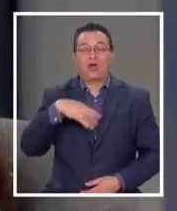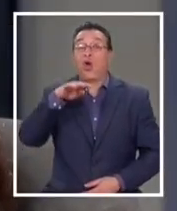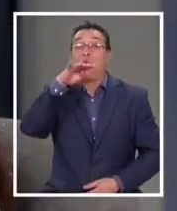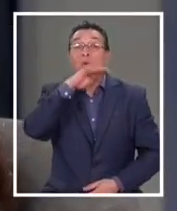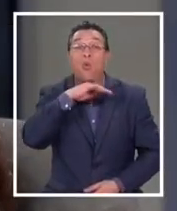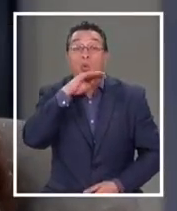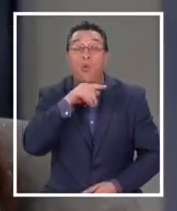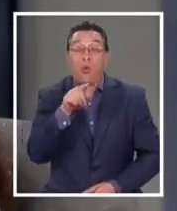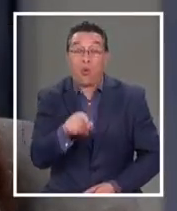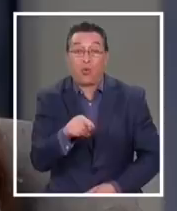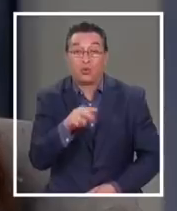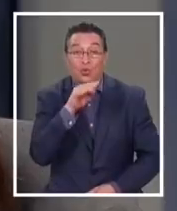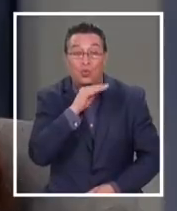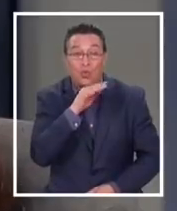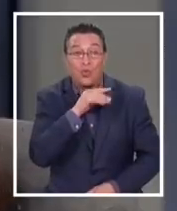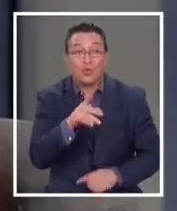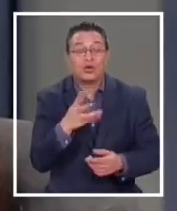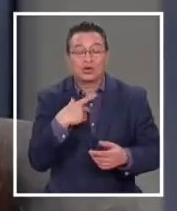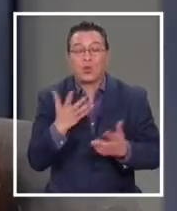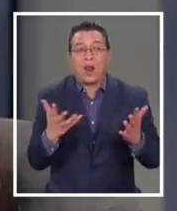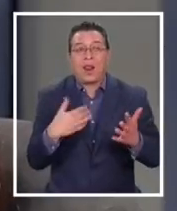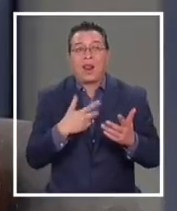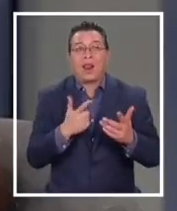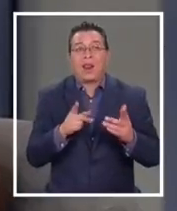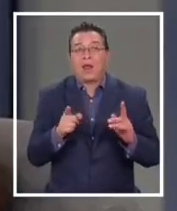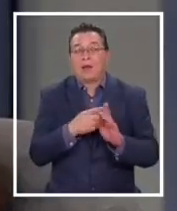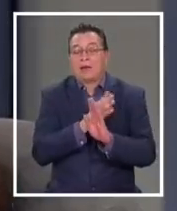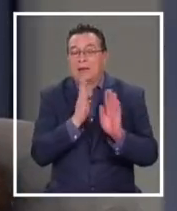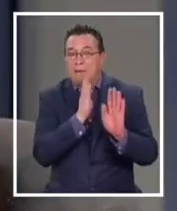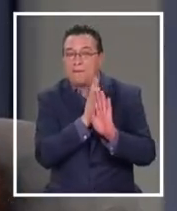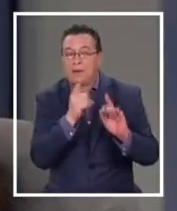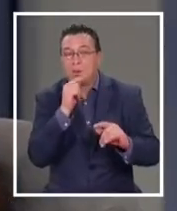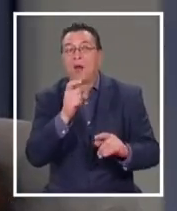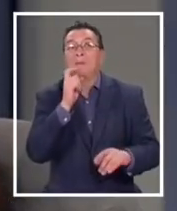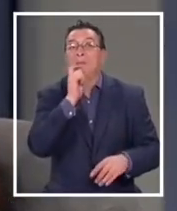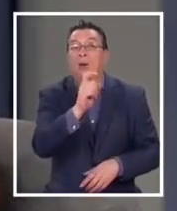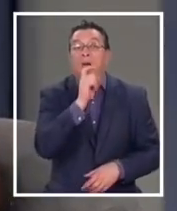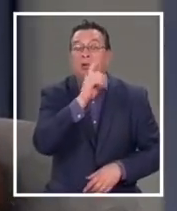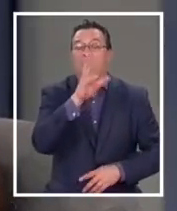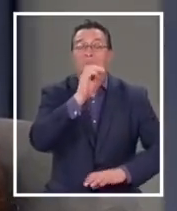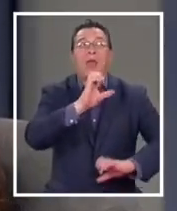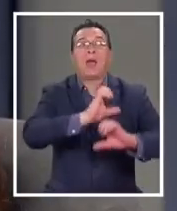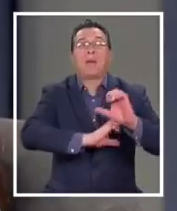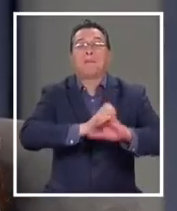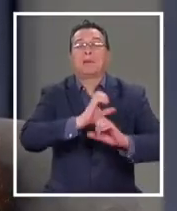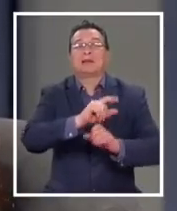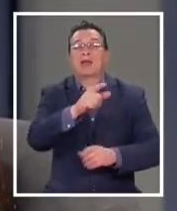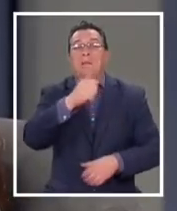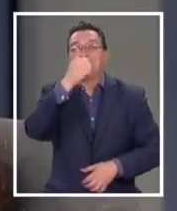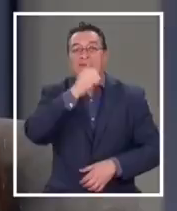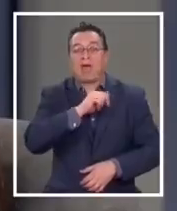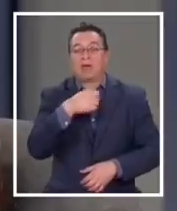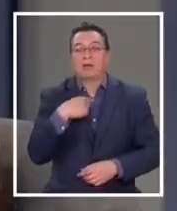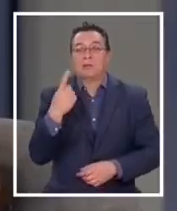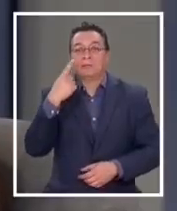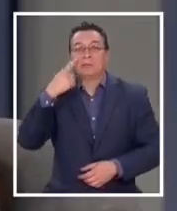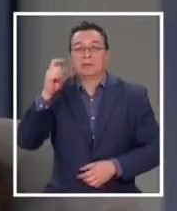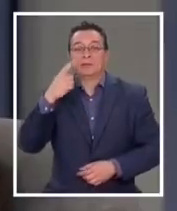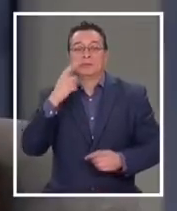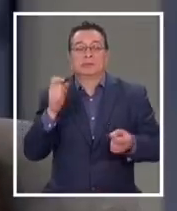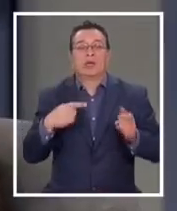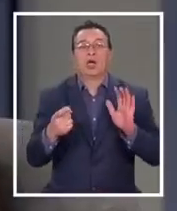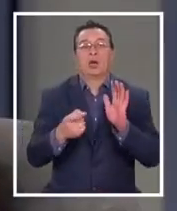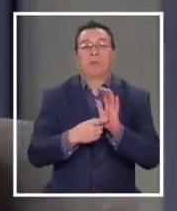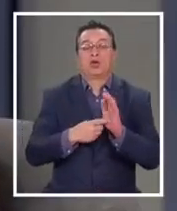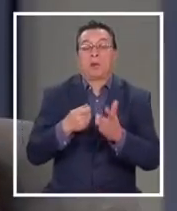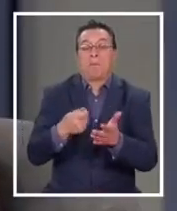una... Se está eludiendo, tanto que le critican al sector privado que elude, ¿no es cierto?, a través de ciertos vehículos